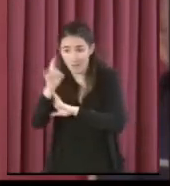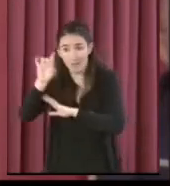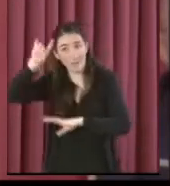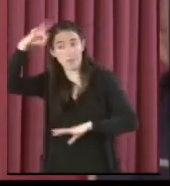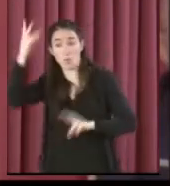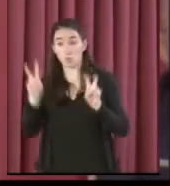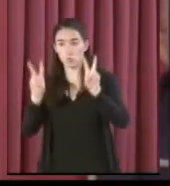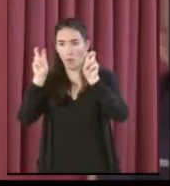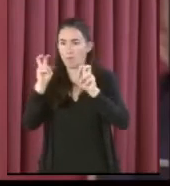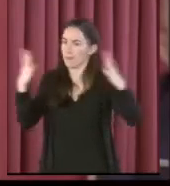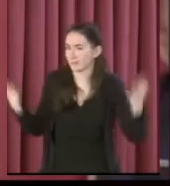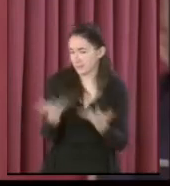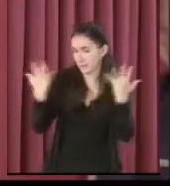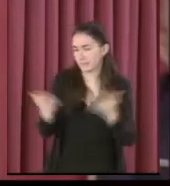empresarios.